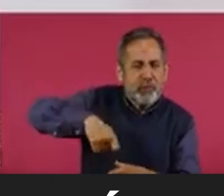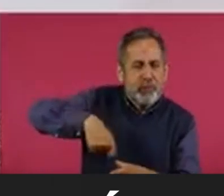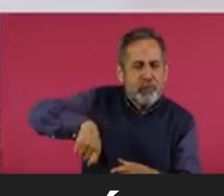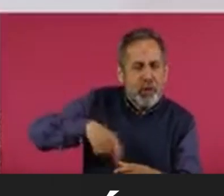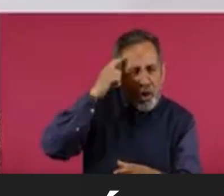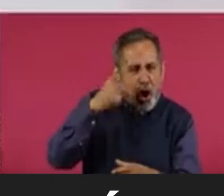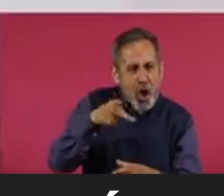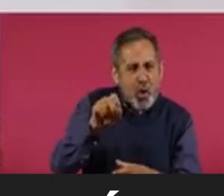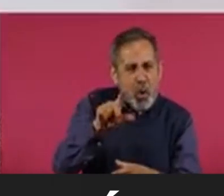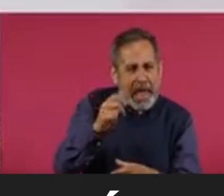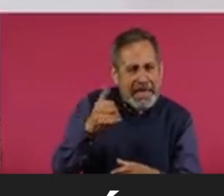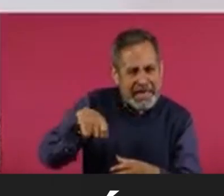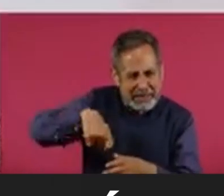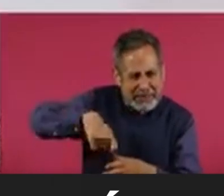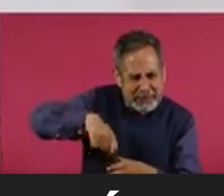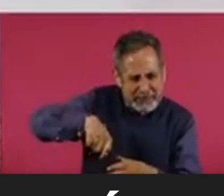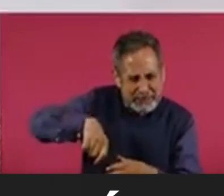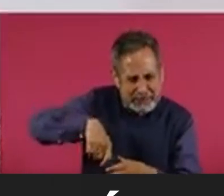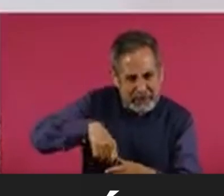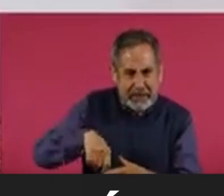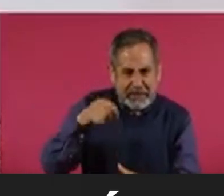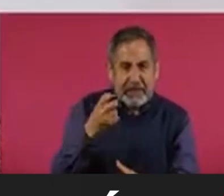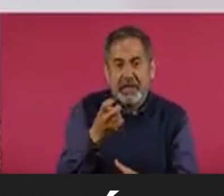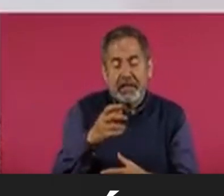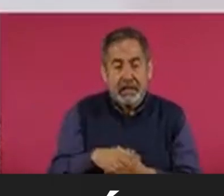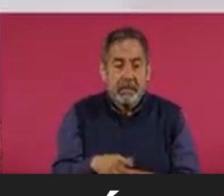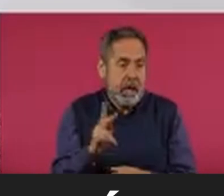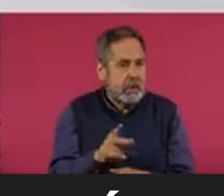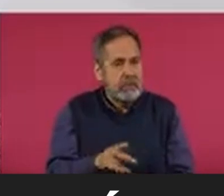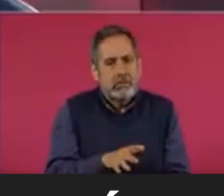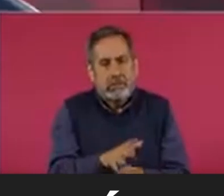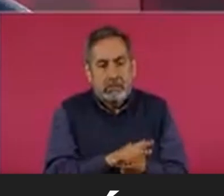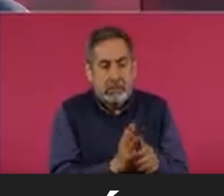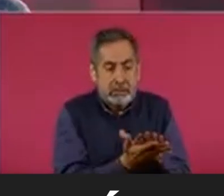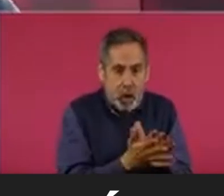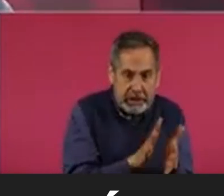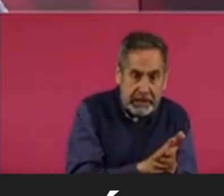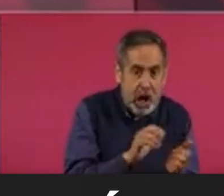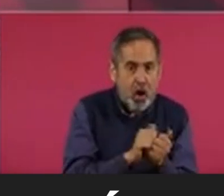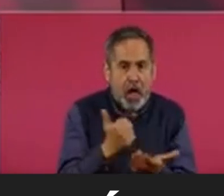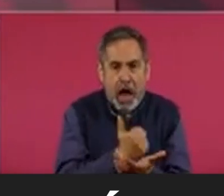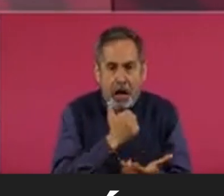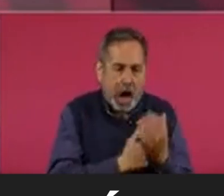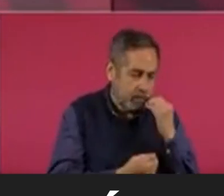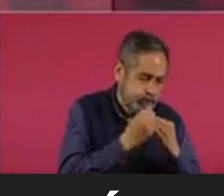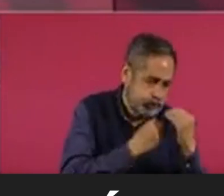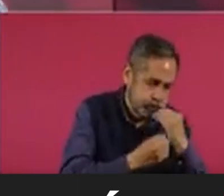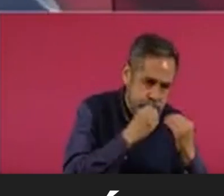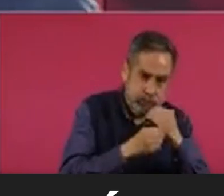del culé? Bueno, pero con la tortilla y con el arroz,